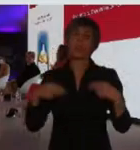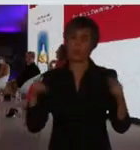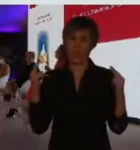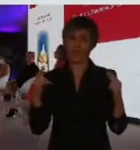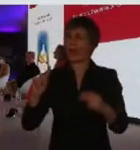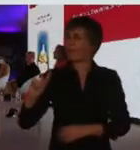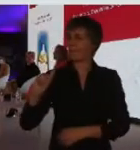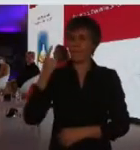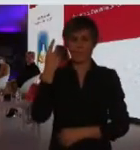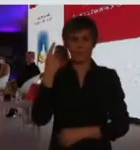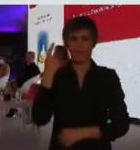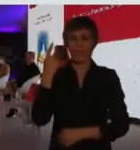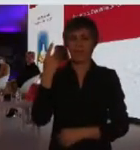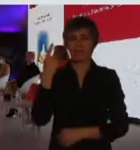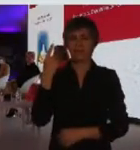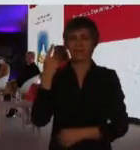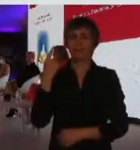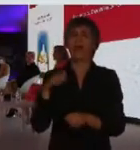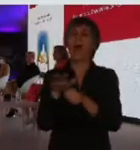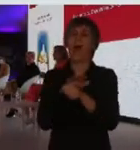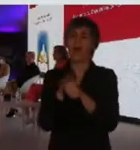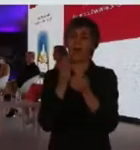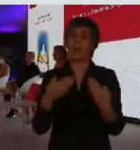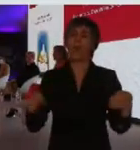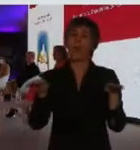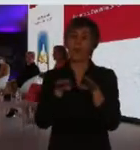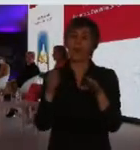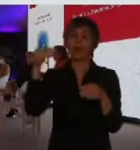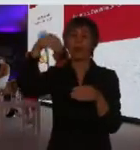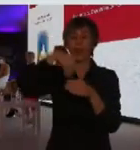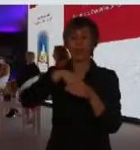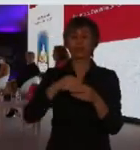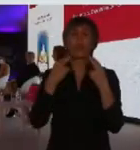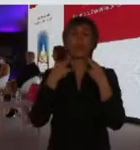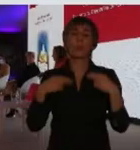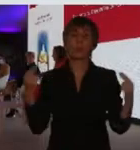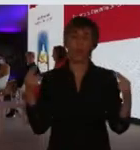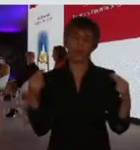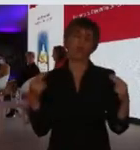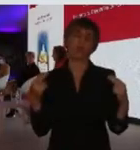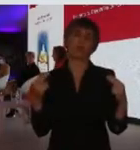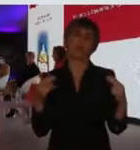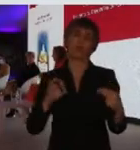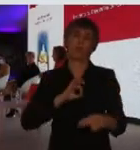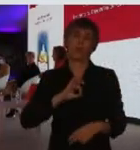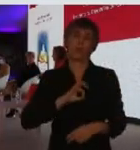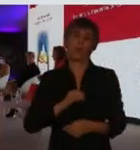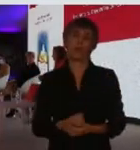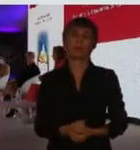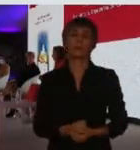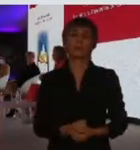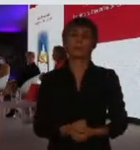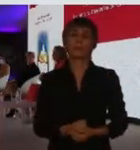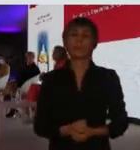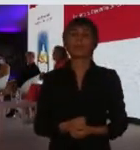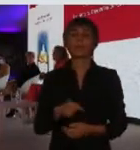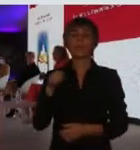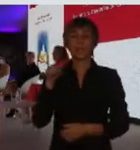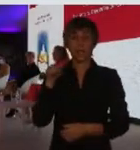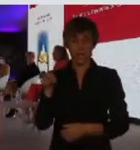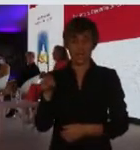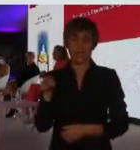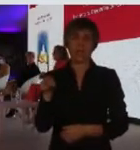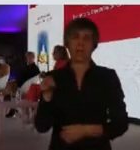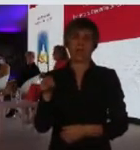primeira deputada dun área de igualdade na Deputación de Pontevedra. Foi quen xunto